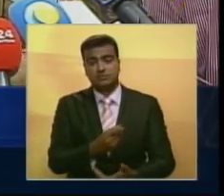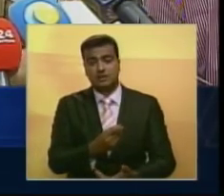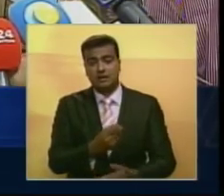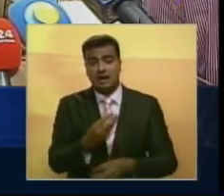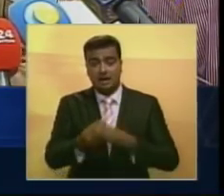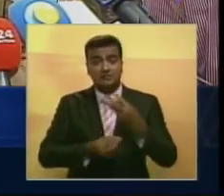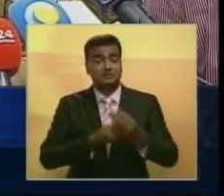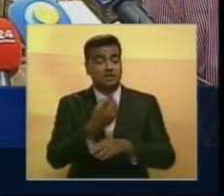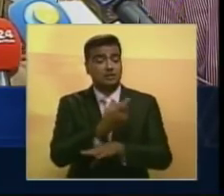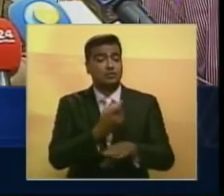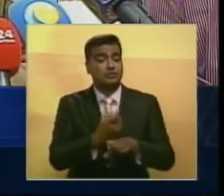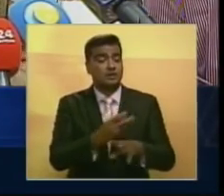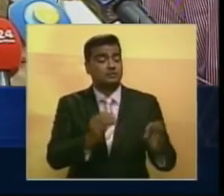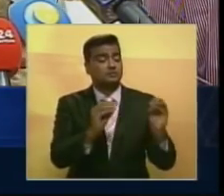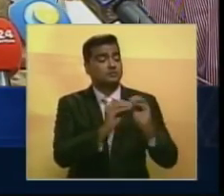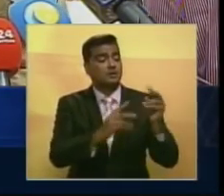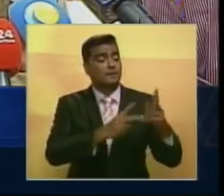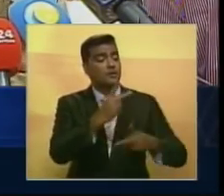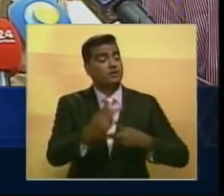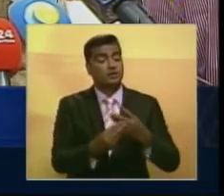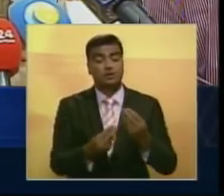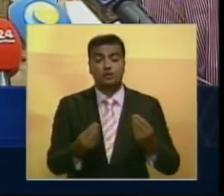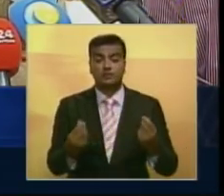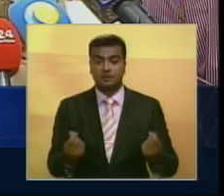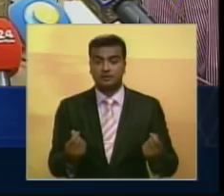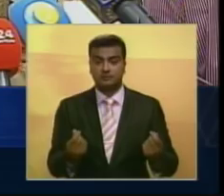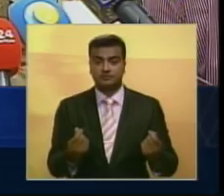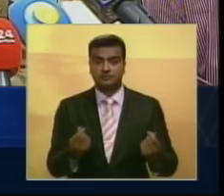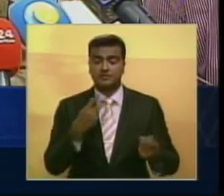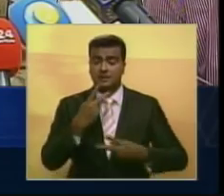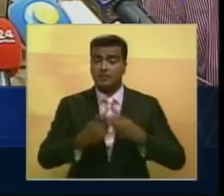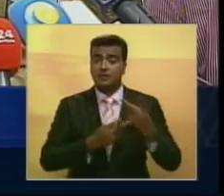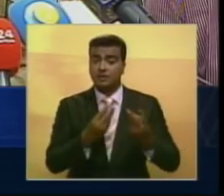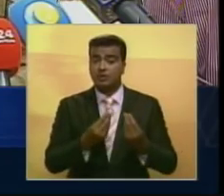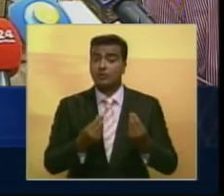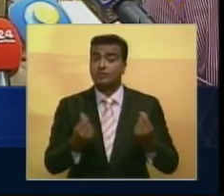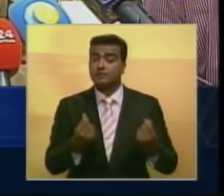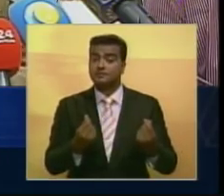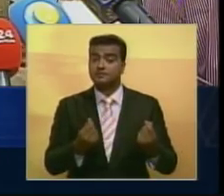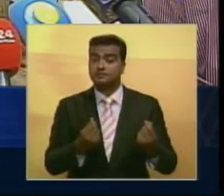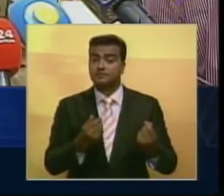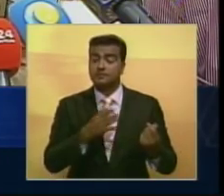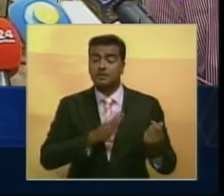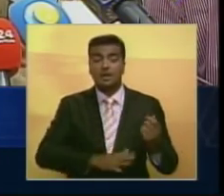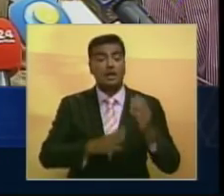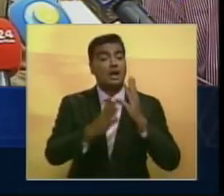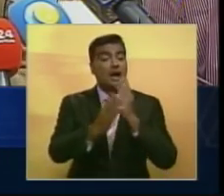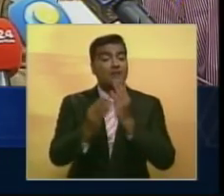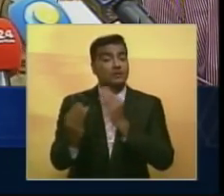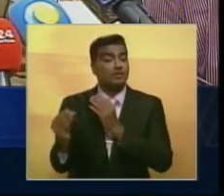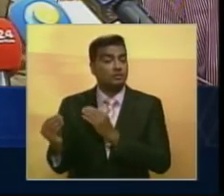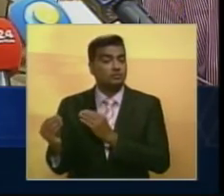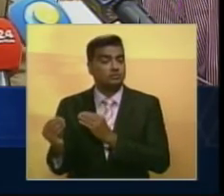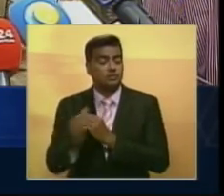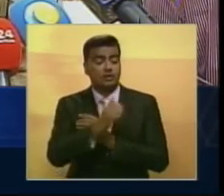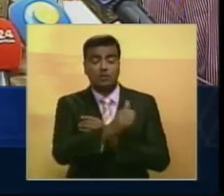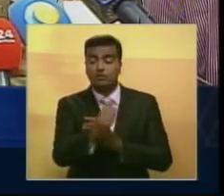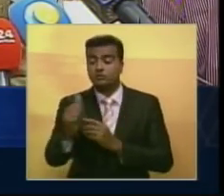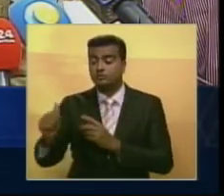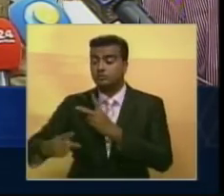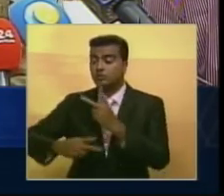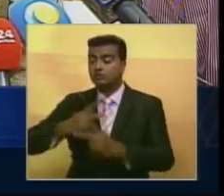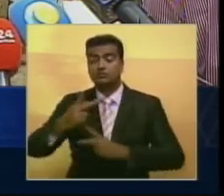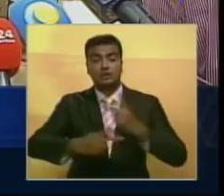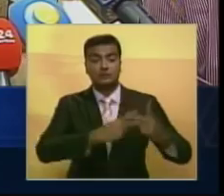es armonizar una política económica y que esa política económica esté dialogada, conversada con los sectores